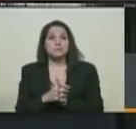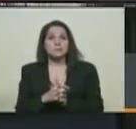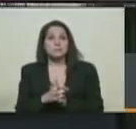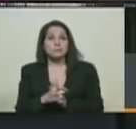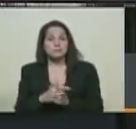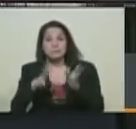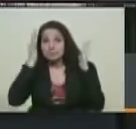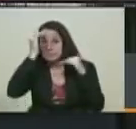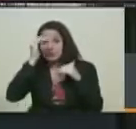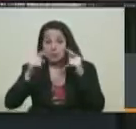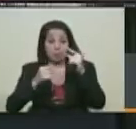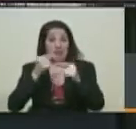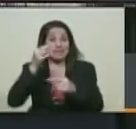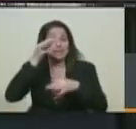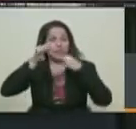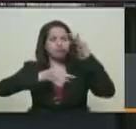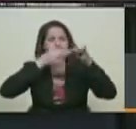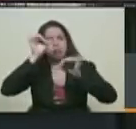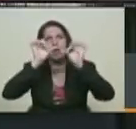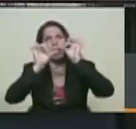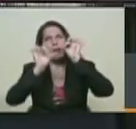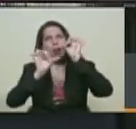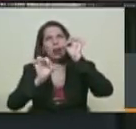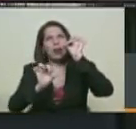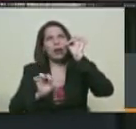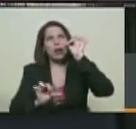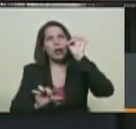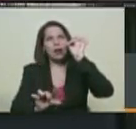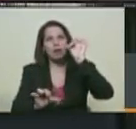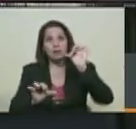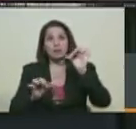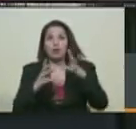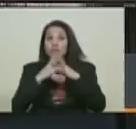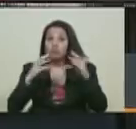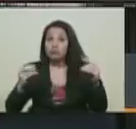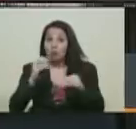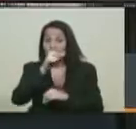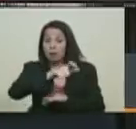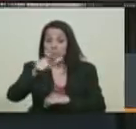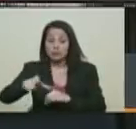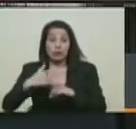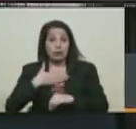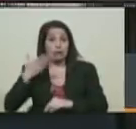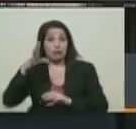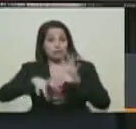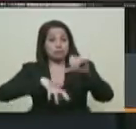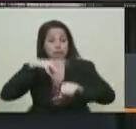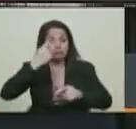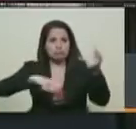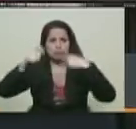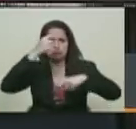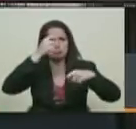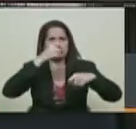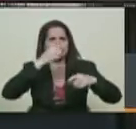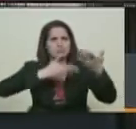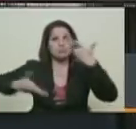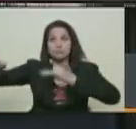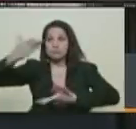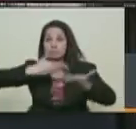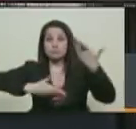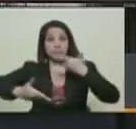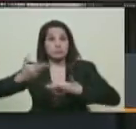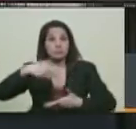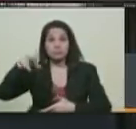atención, mañana lo voy a explicar con más detalle, todos los inversionistas, todos los actores económicos